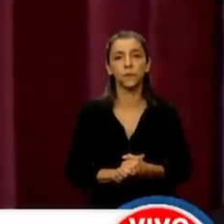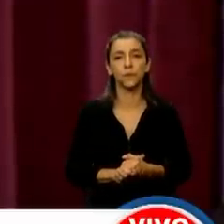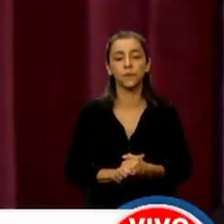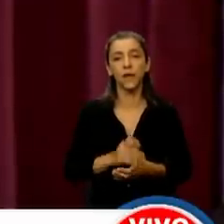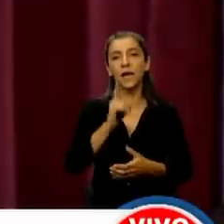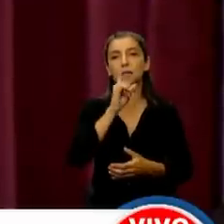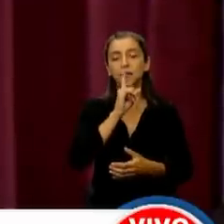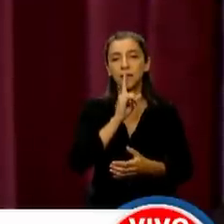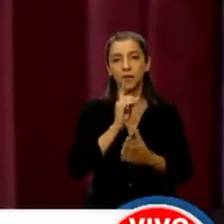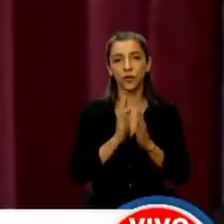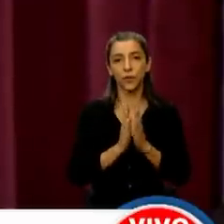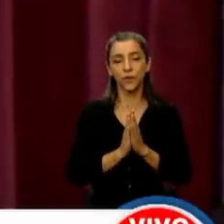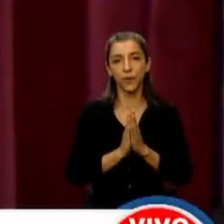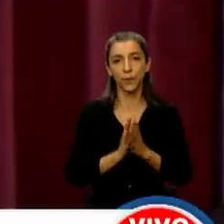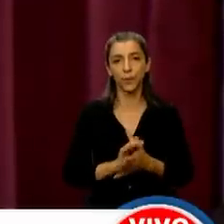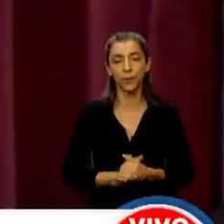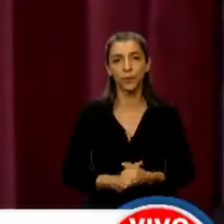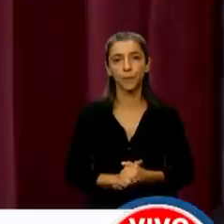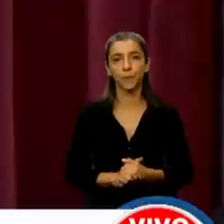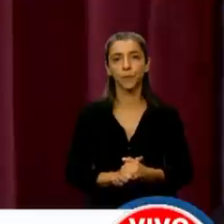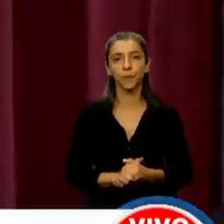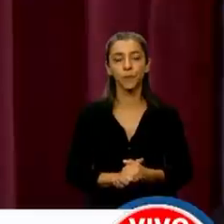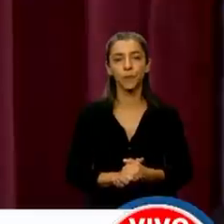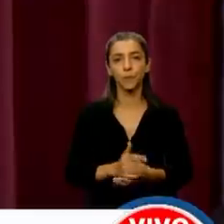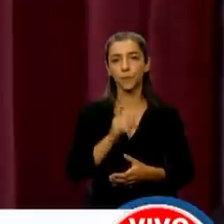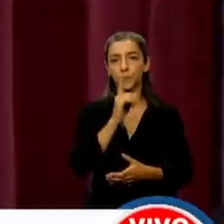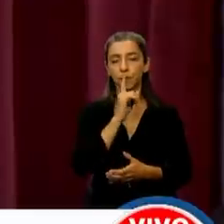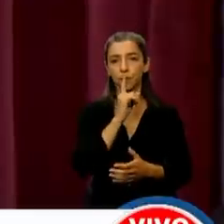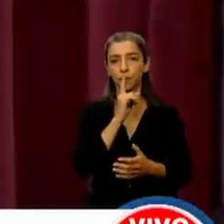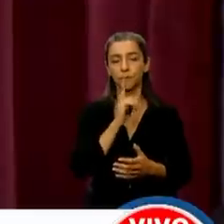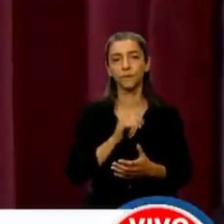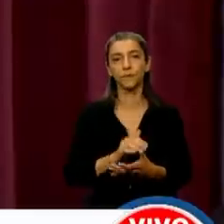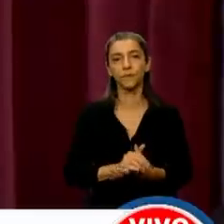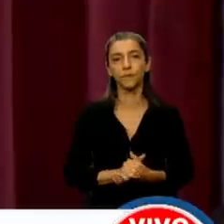silencio por favor silencio